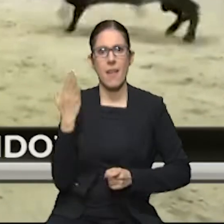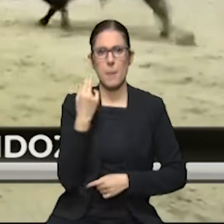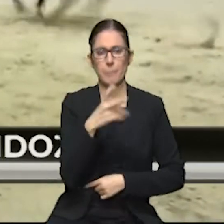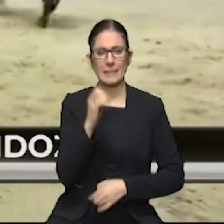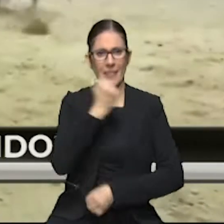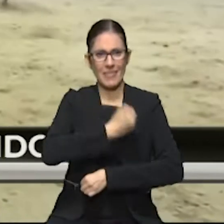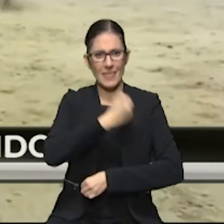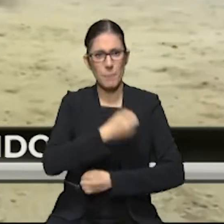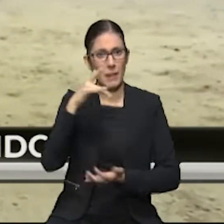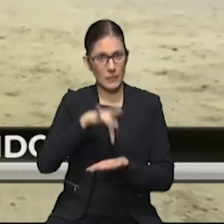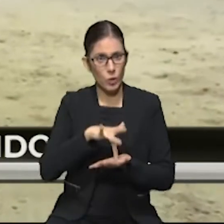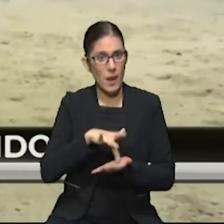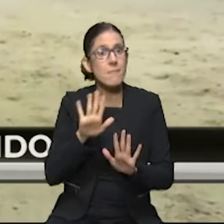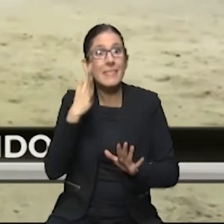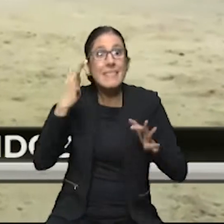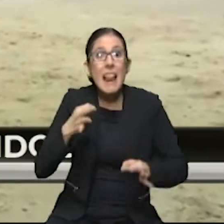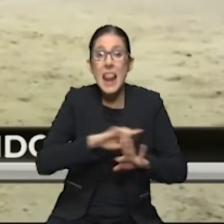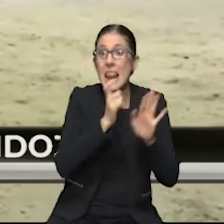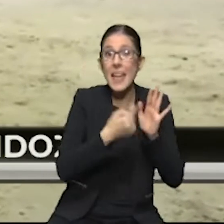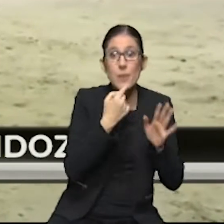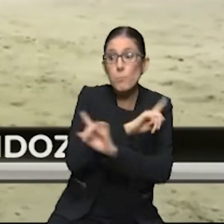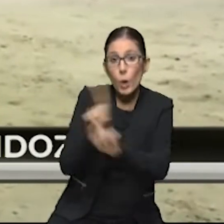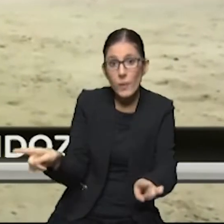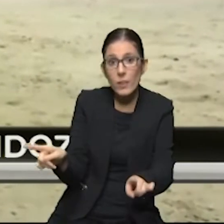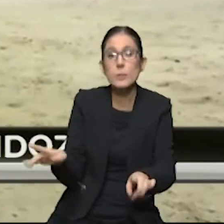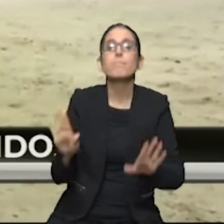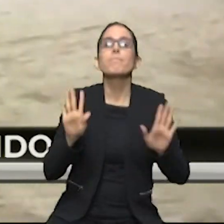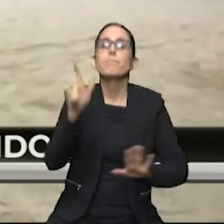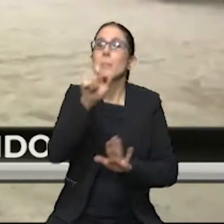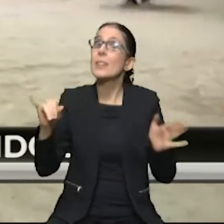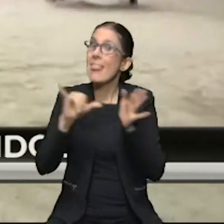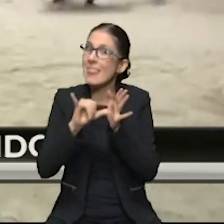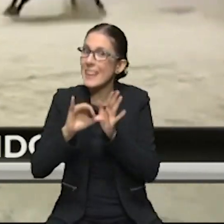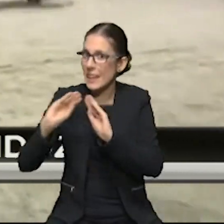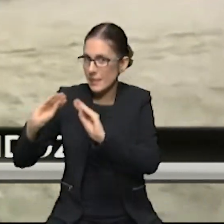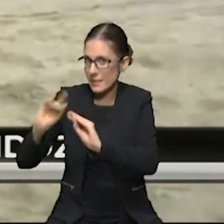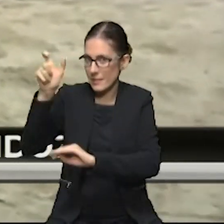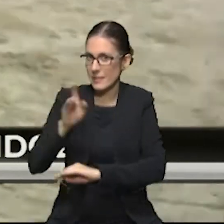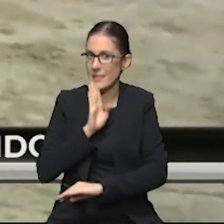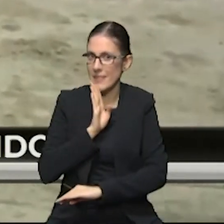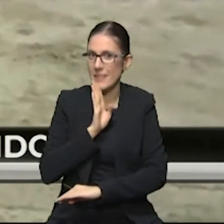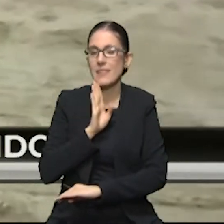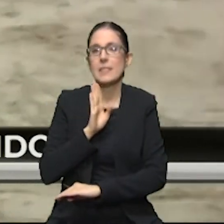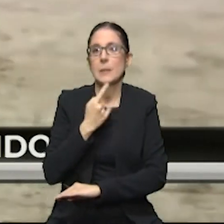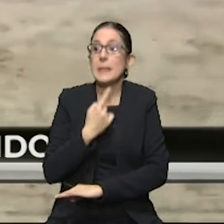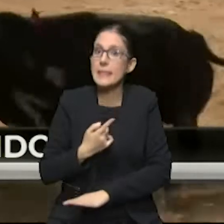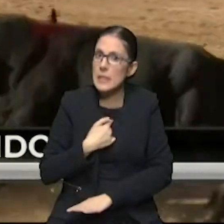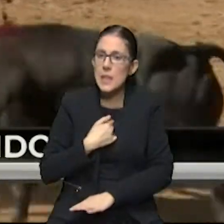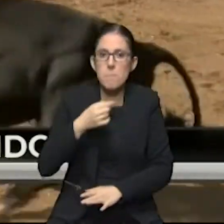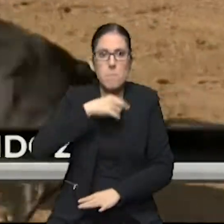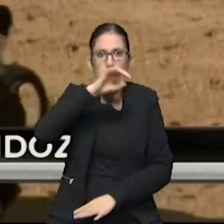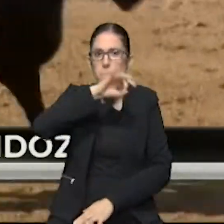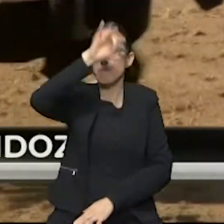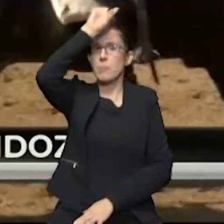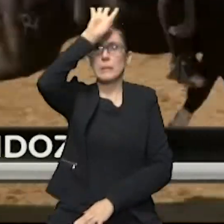de diciembre pese a una prohibición legal. Fuentes cercanas a Hermoso de Mendoza confirman a Navarra Televisión que están sorprendidos